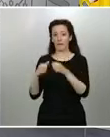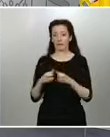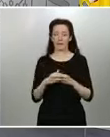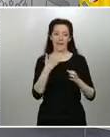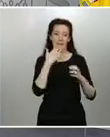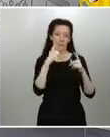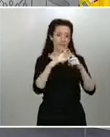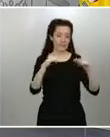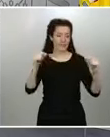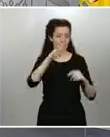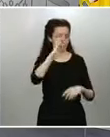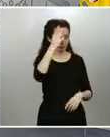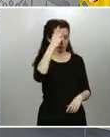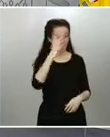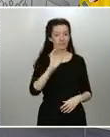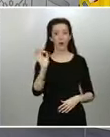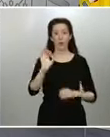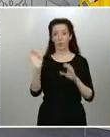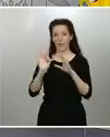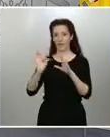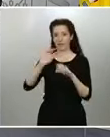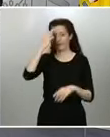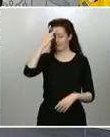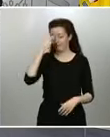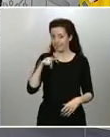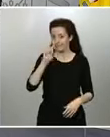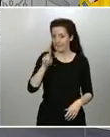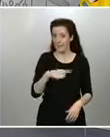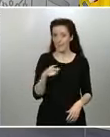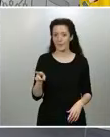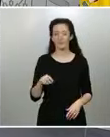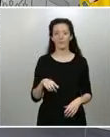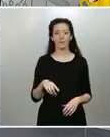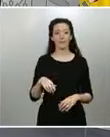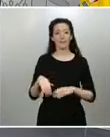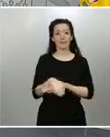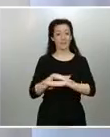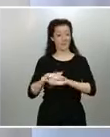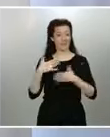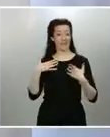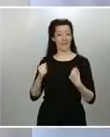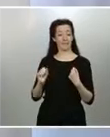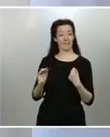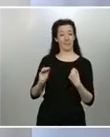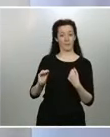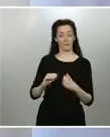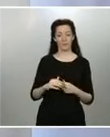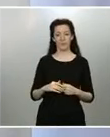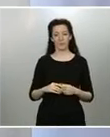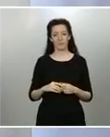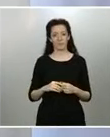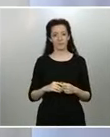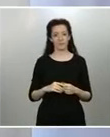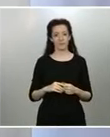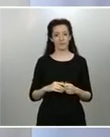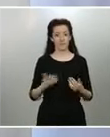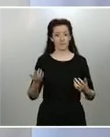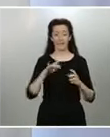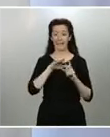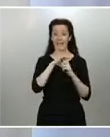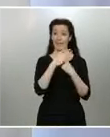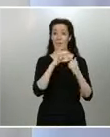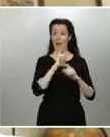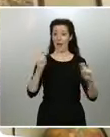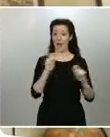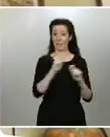ciudadanos y al ministro de sanidad qué consecuencias directas ministro puede tener el que no se prorrogue el estado de alarma